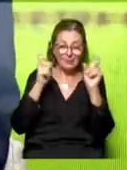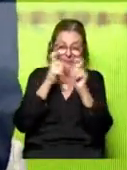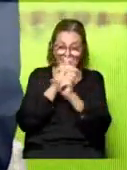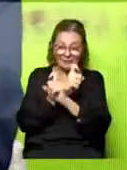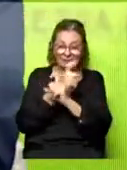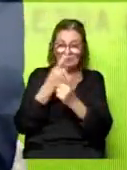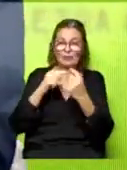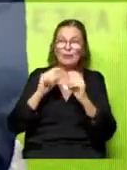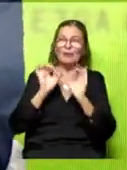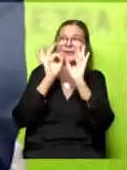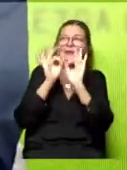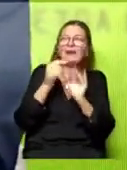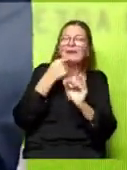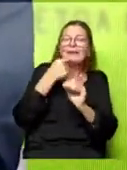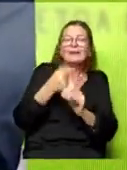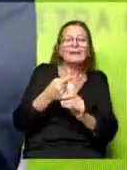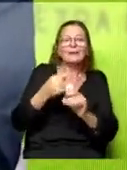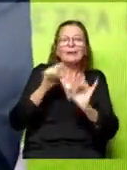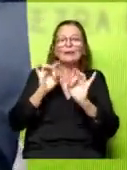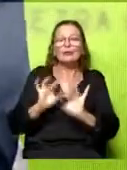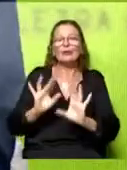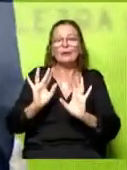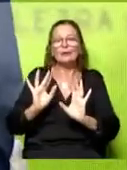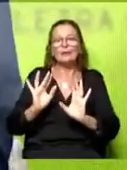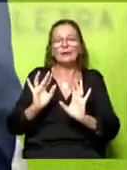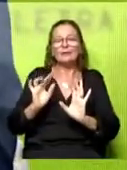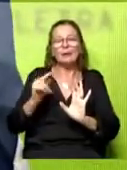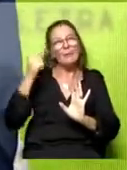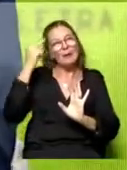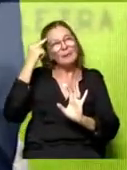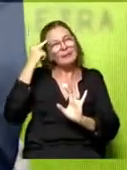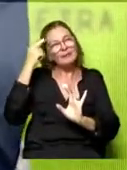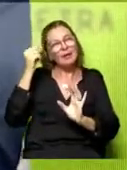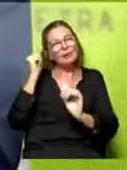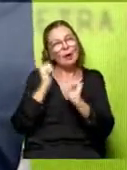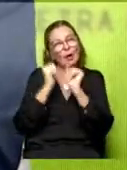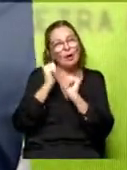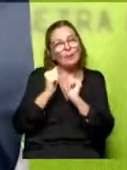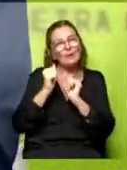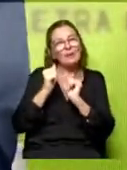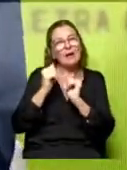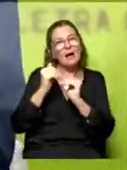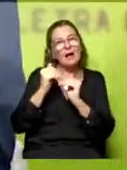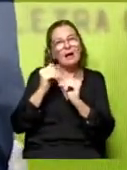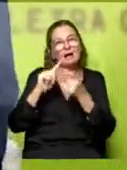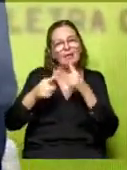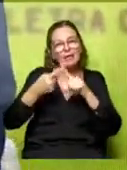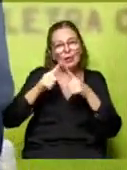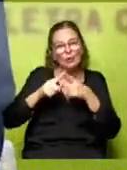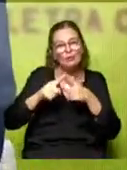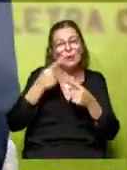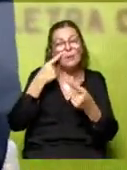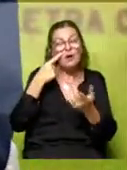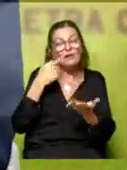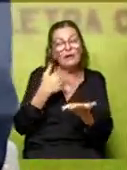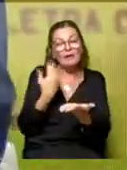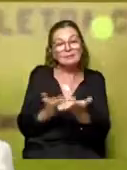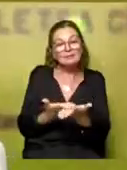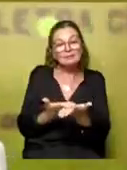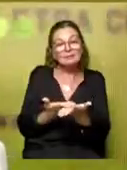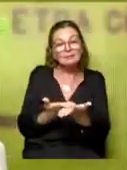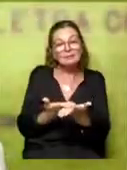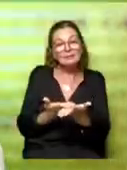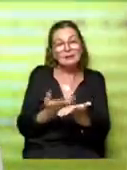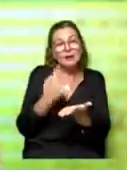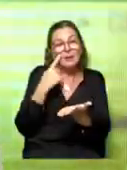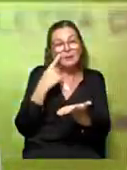no alcanza con enunciar un hipotético perjuicio para el crecimiento económico, que hay que discutirlo con evidencia, que la carga de la prueba hay